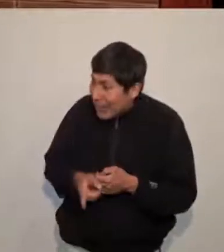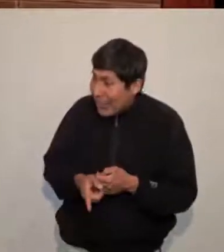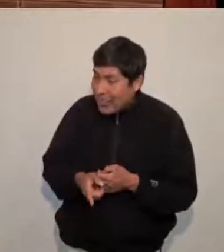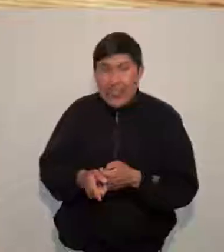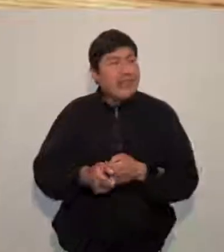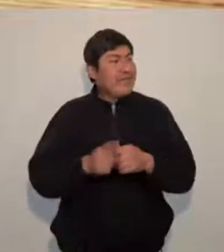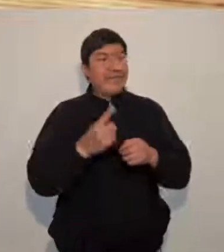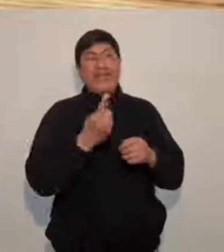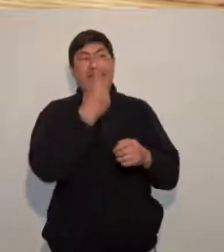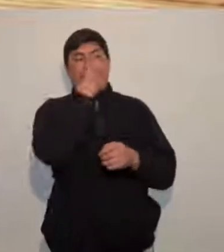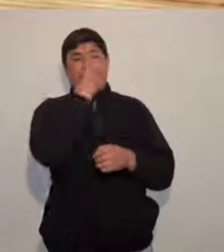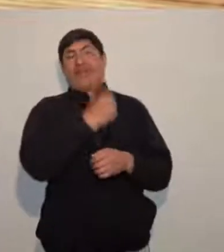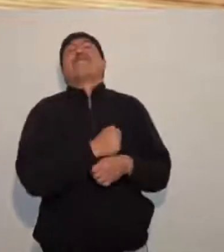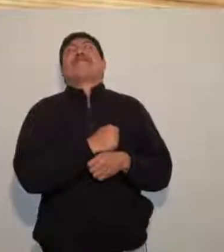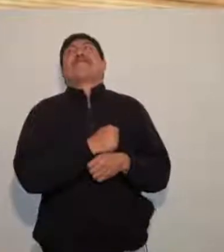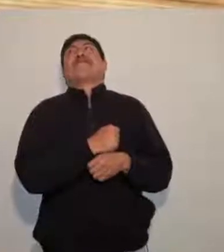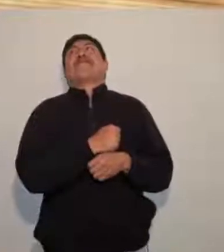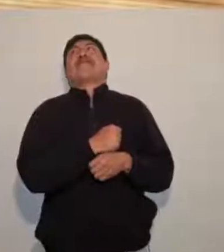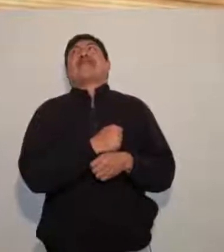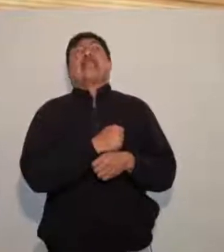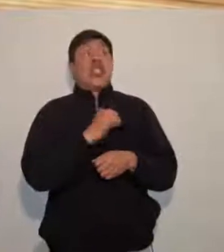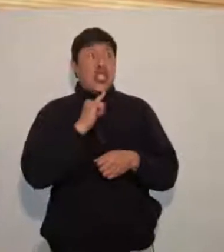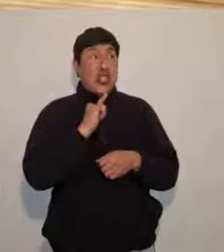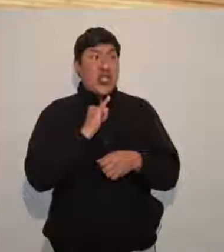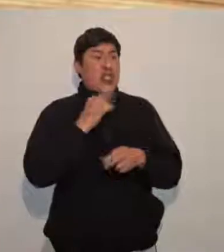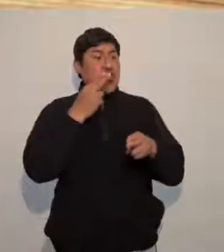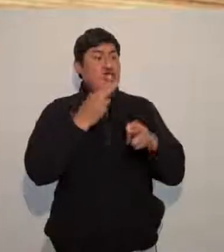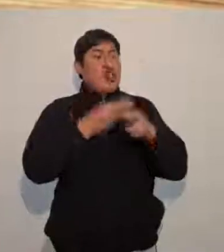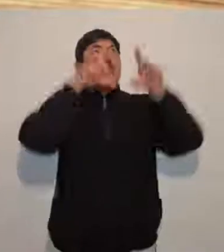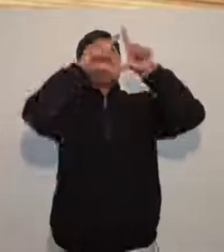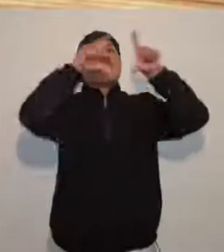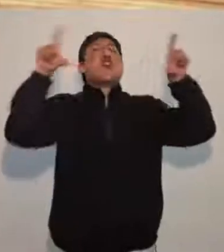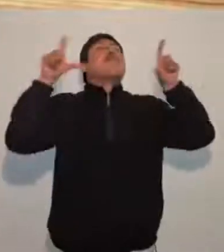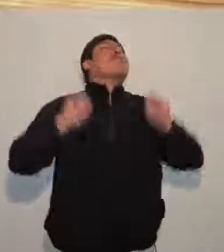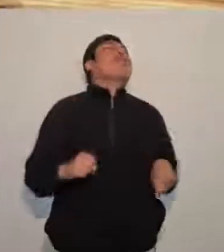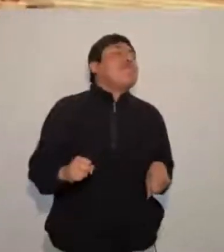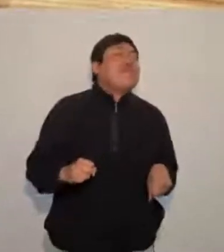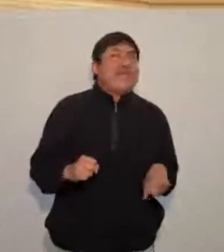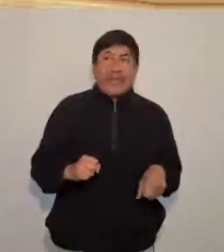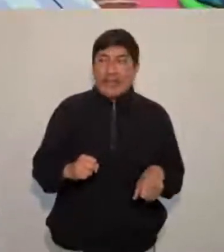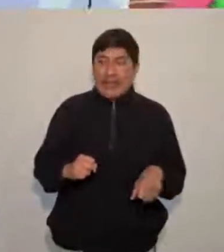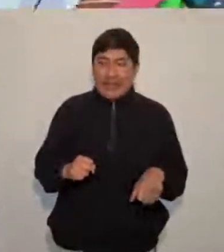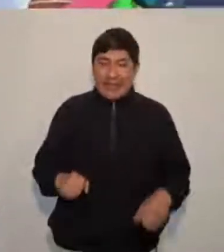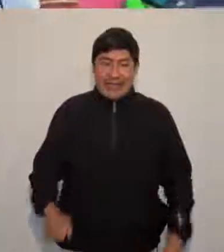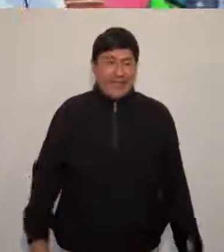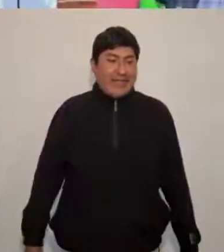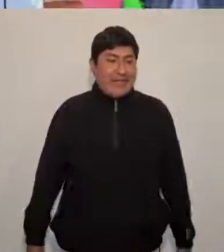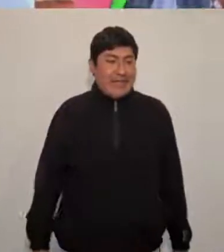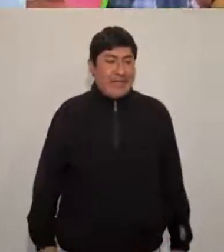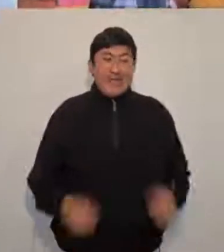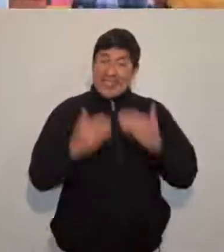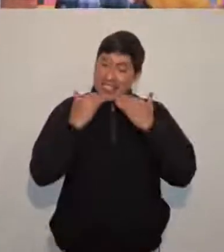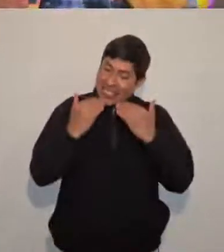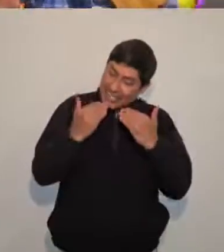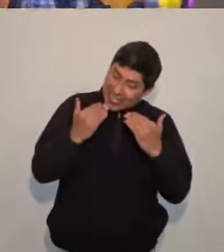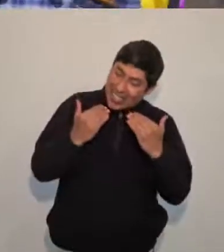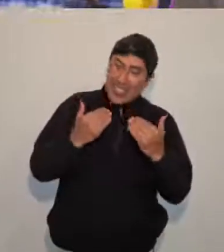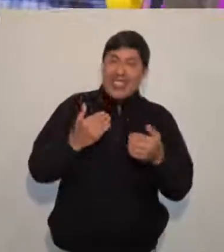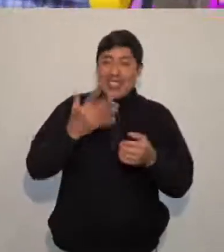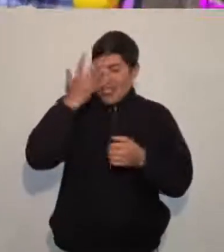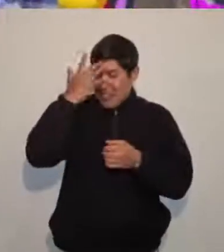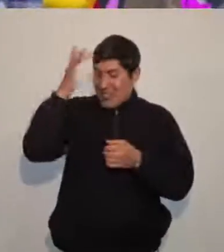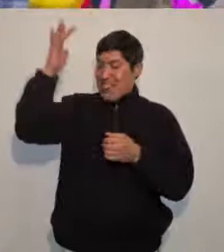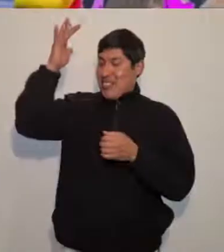segura? Solo con una condición. Yo elijo el nombre del negocio. Y gracias